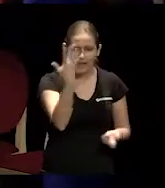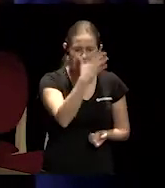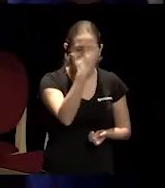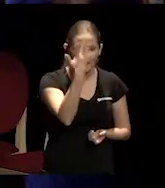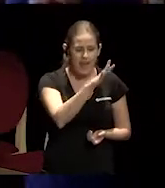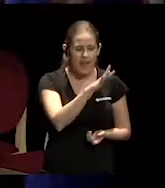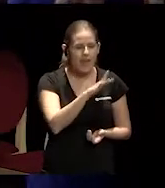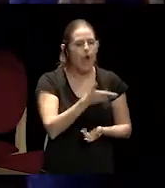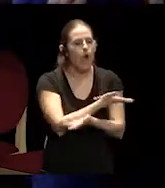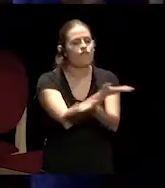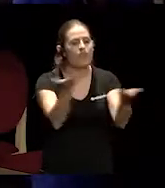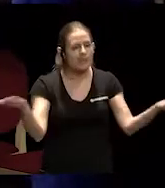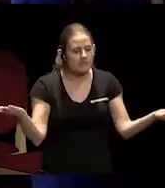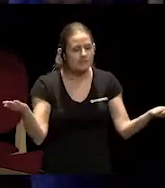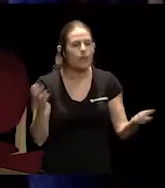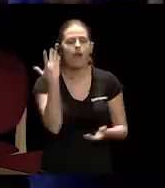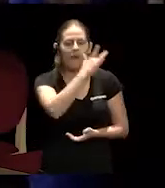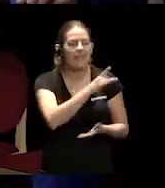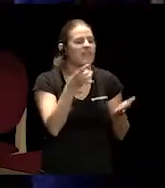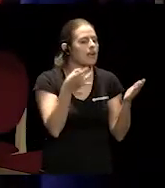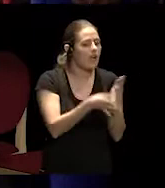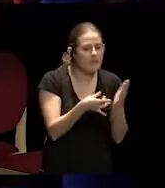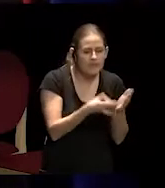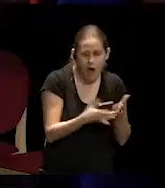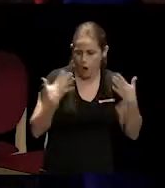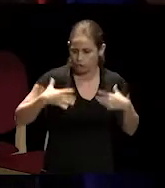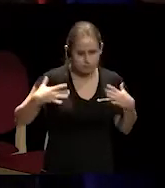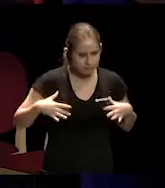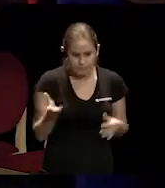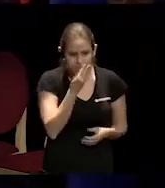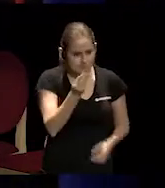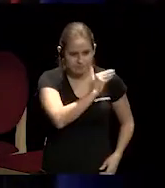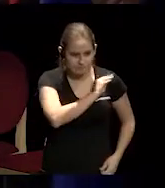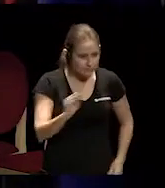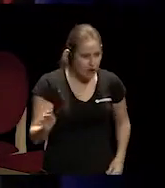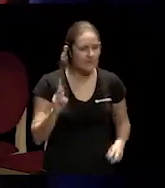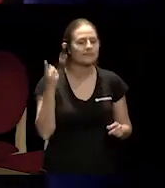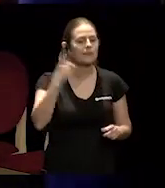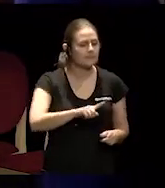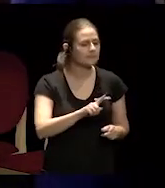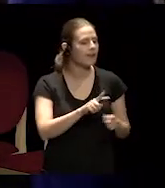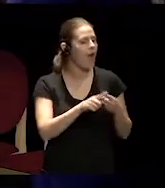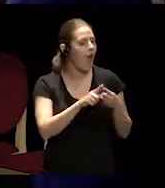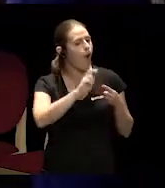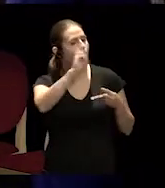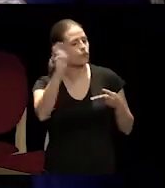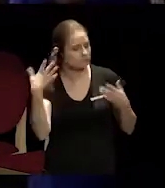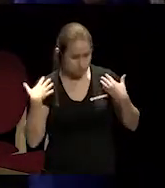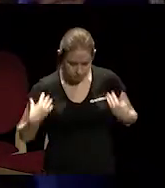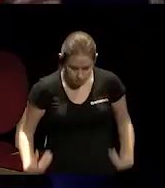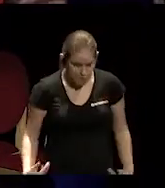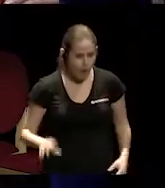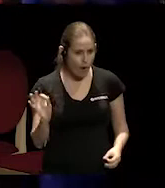gran calidad, la calidad con vestidos, con aparejos de gran calidad, con atuendos de gran